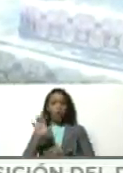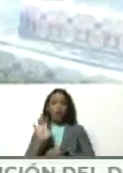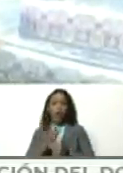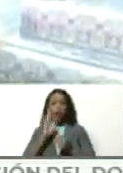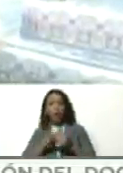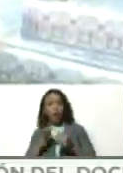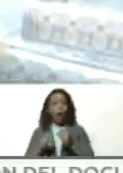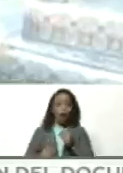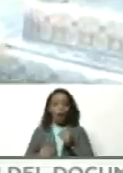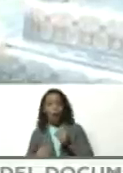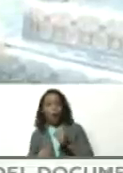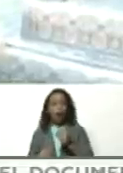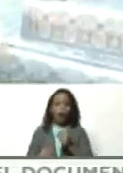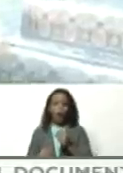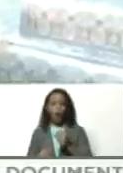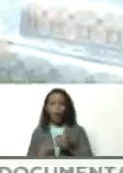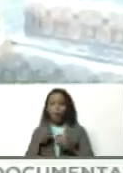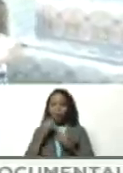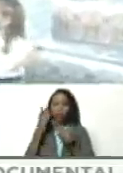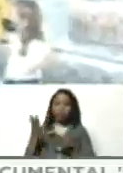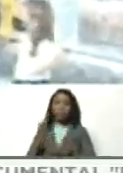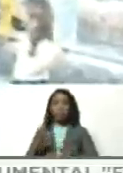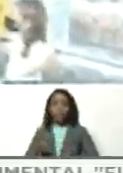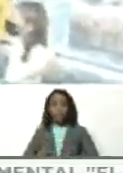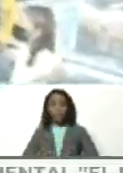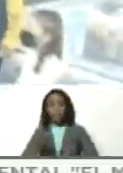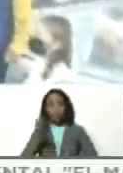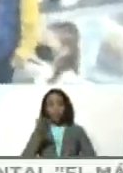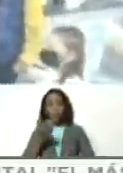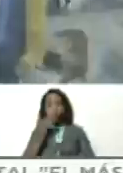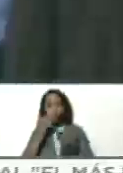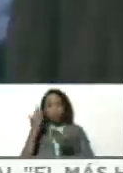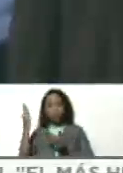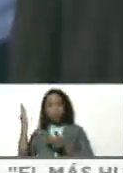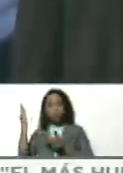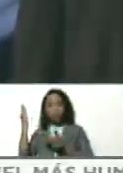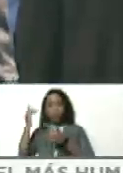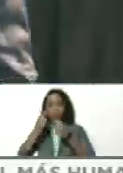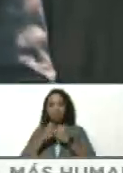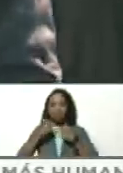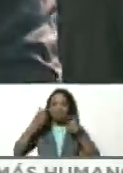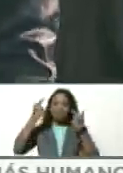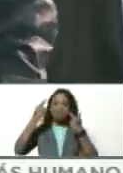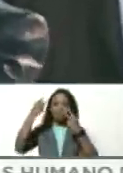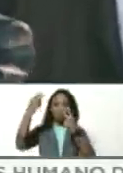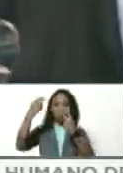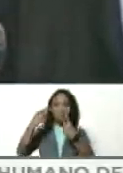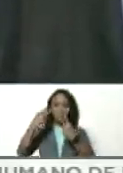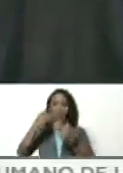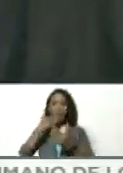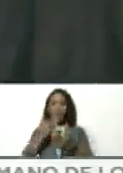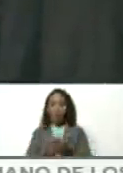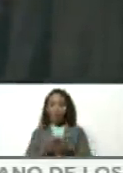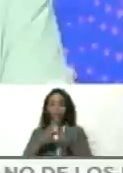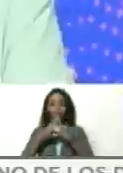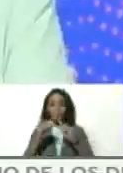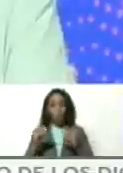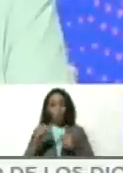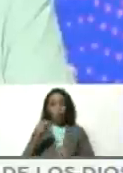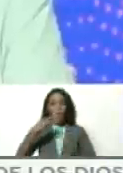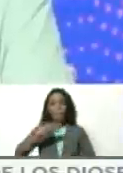canciones, su buena vibra, su sonrisa, su mirada. Le agradezco a todo, a